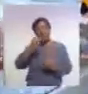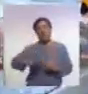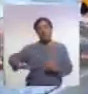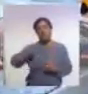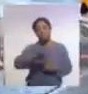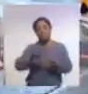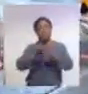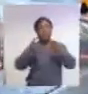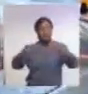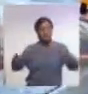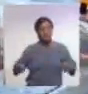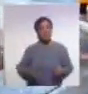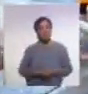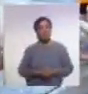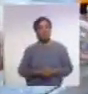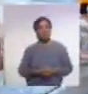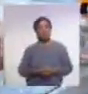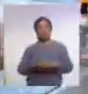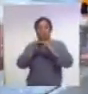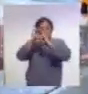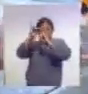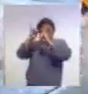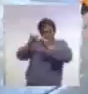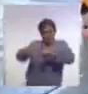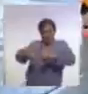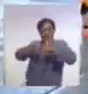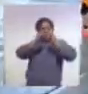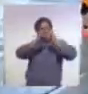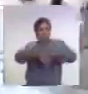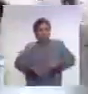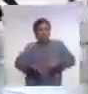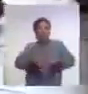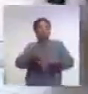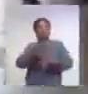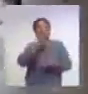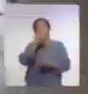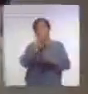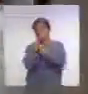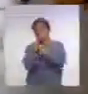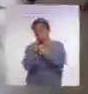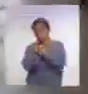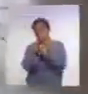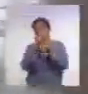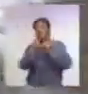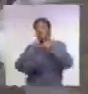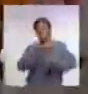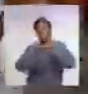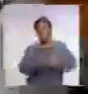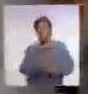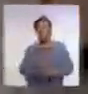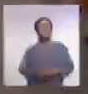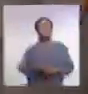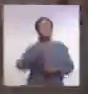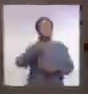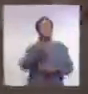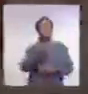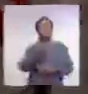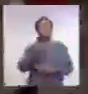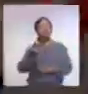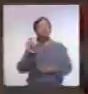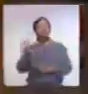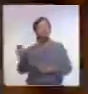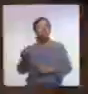desarrollo integral, tanto académico como deportivo. En tanto, el club proveniente de Santa Justina